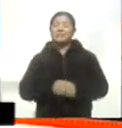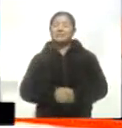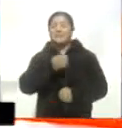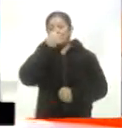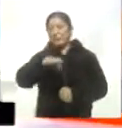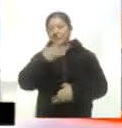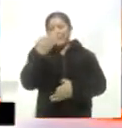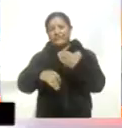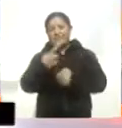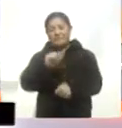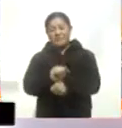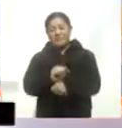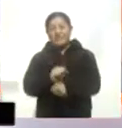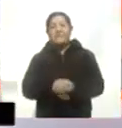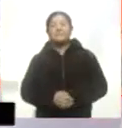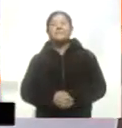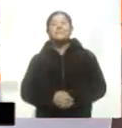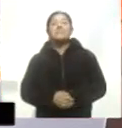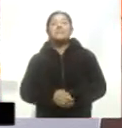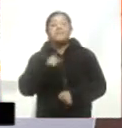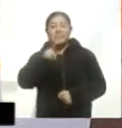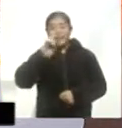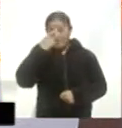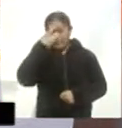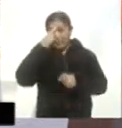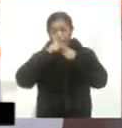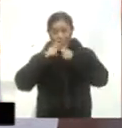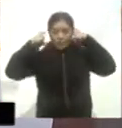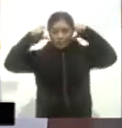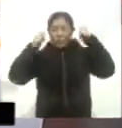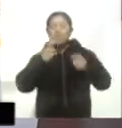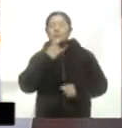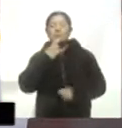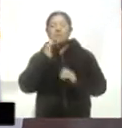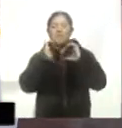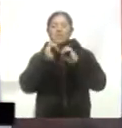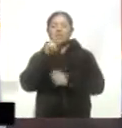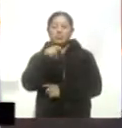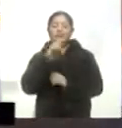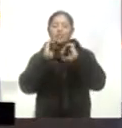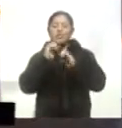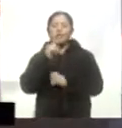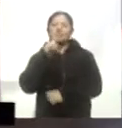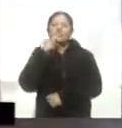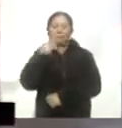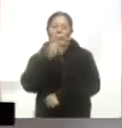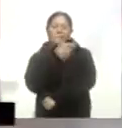excelente fin de semana y sobre todo recuerda utilizar cubrebocas. Cuídate, cuida a tu familia.